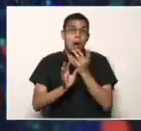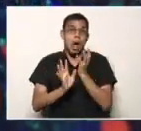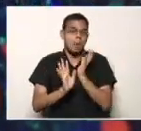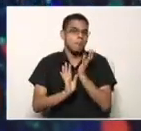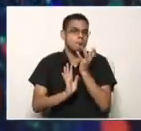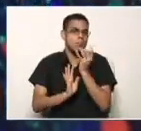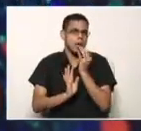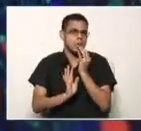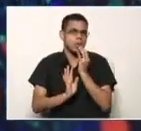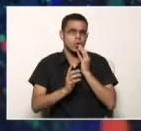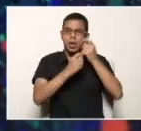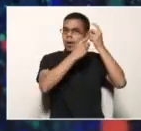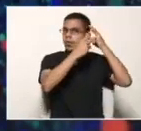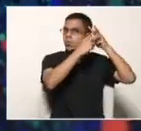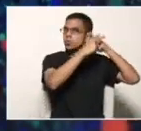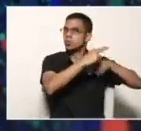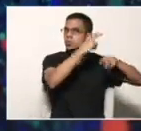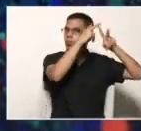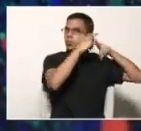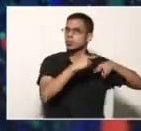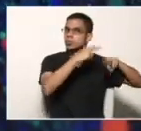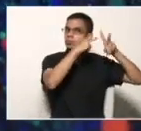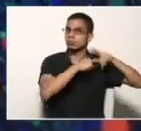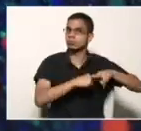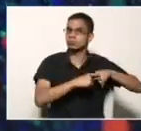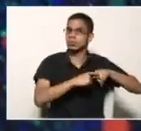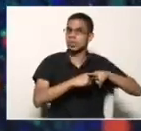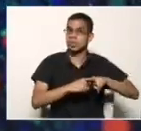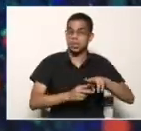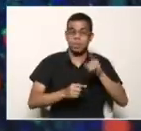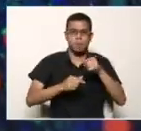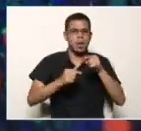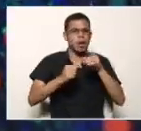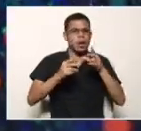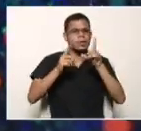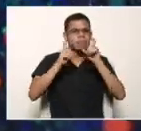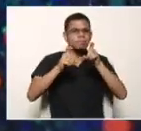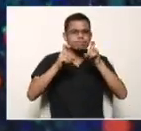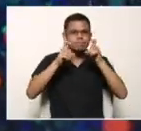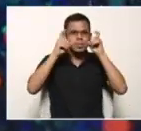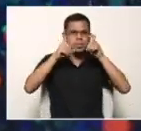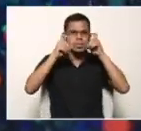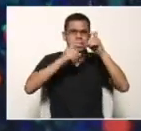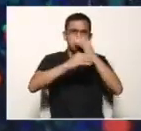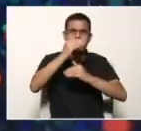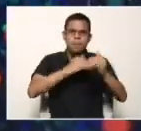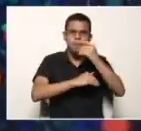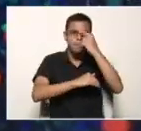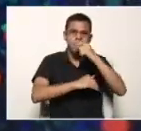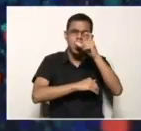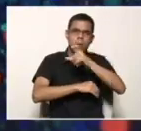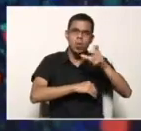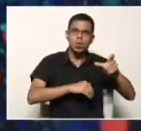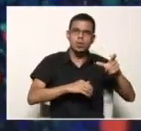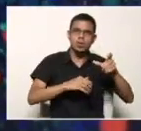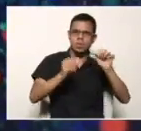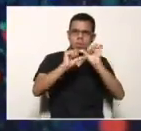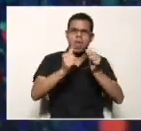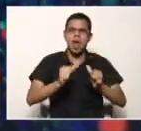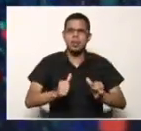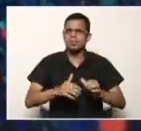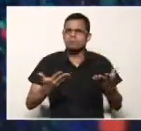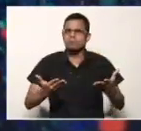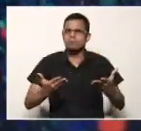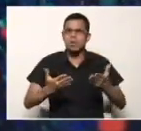Y en su sección Manos Creativas, la Dirección de Educación para Adultos nos trae a través de las escuelas de artes y oficios el por